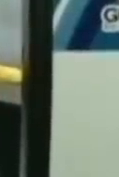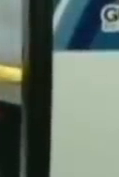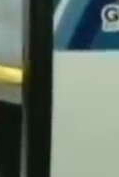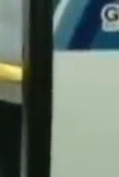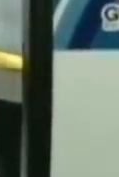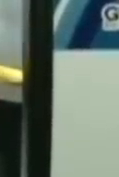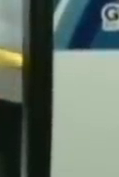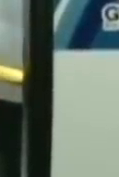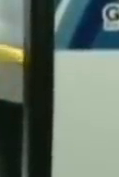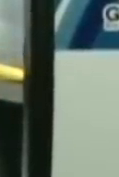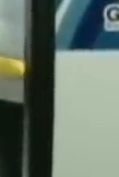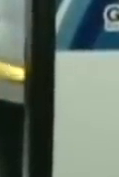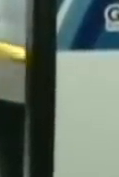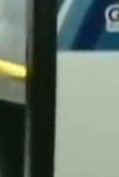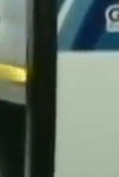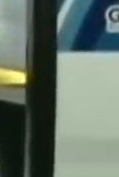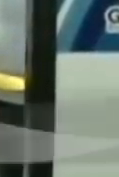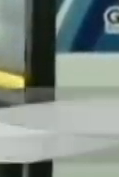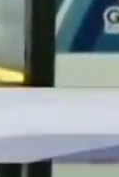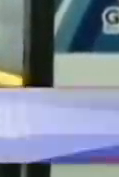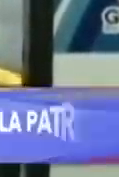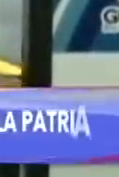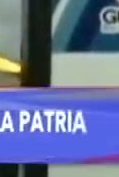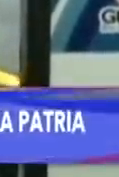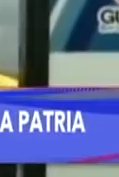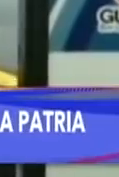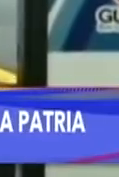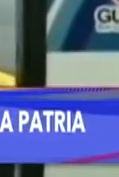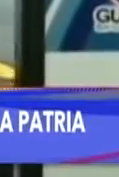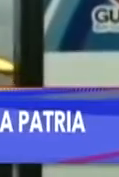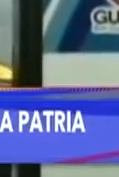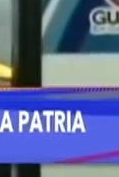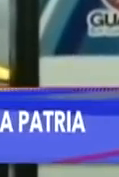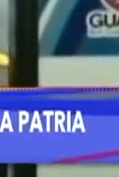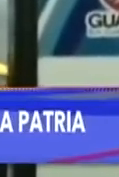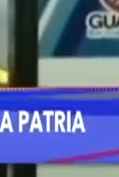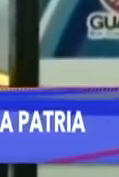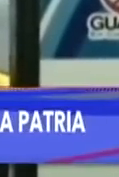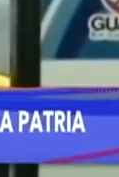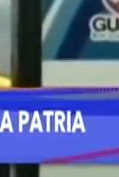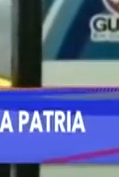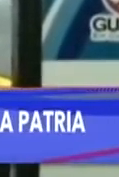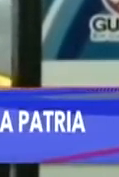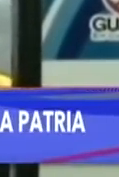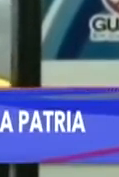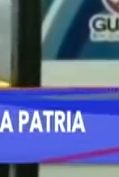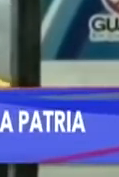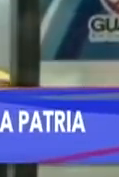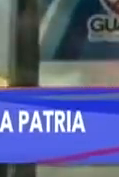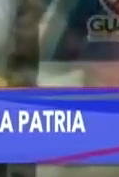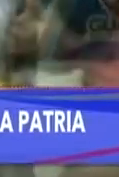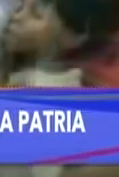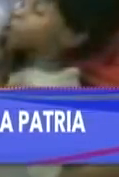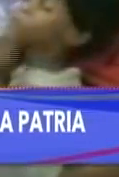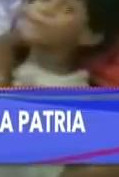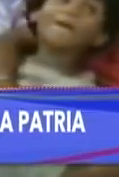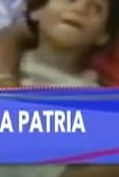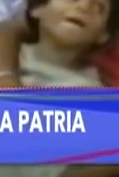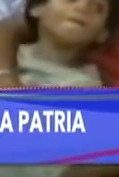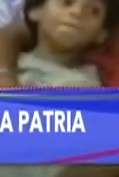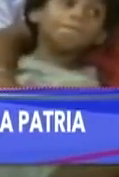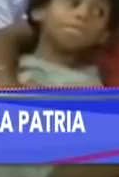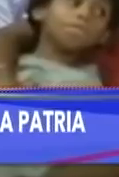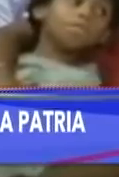dicho, estamos hoy inaugurando el Centro de Atención para Personas con Discapacidad Auditiva, que lleva por